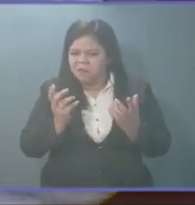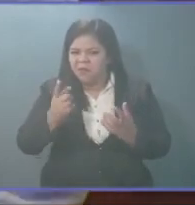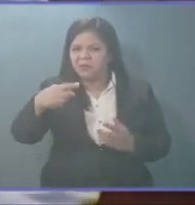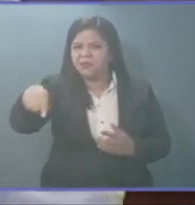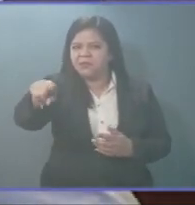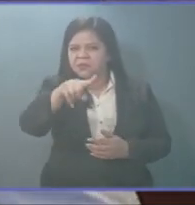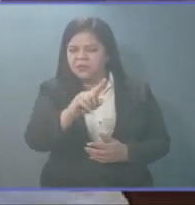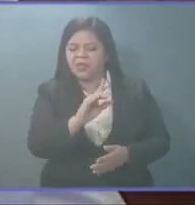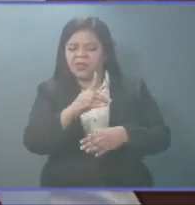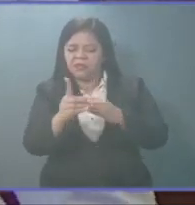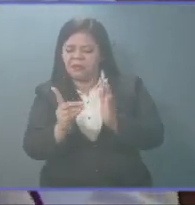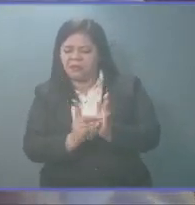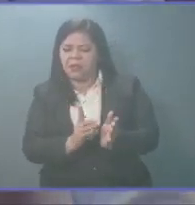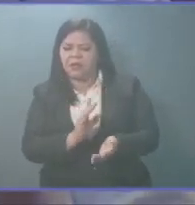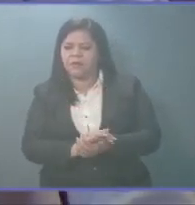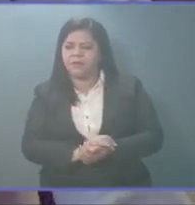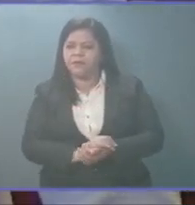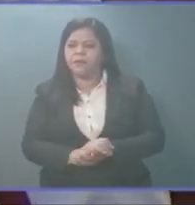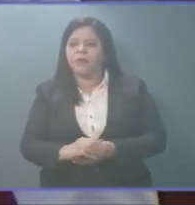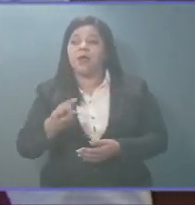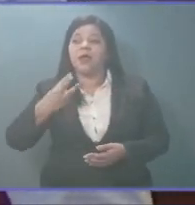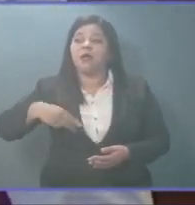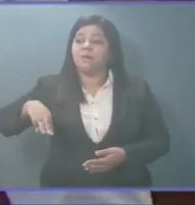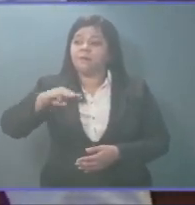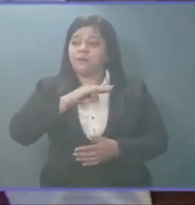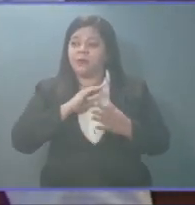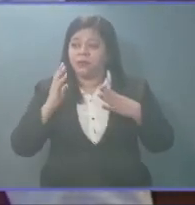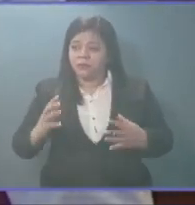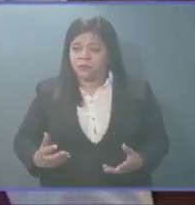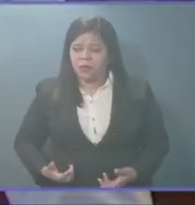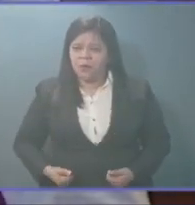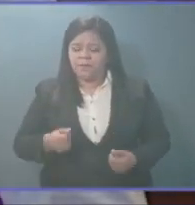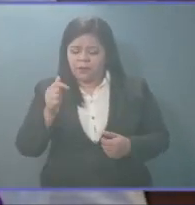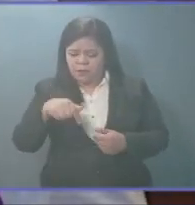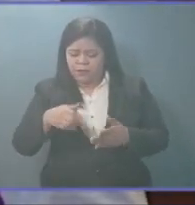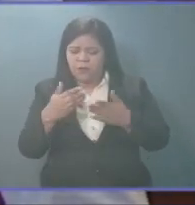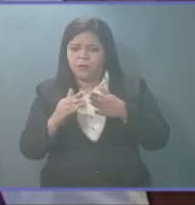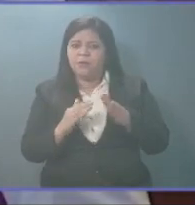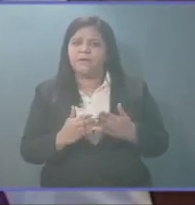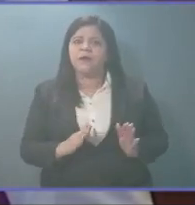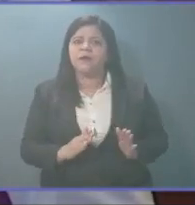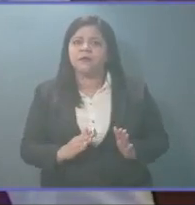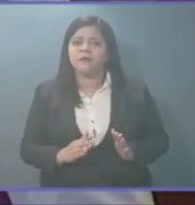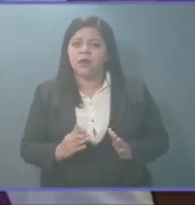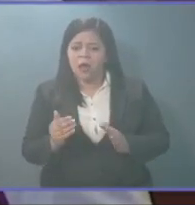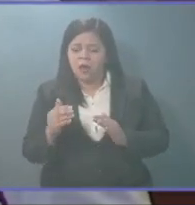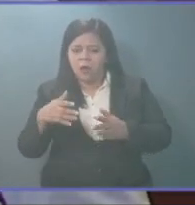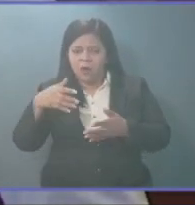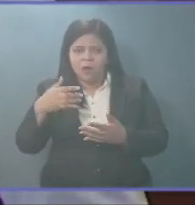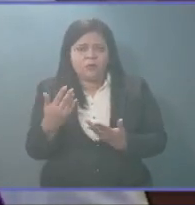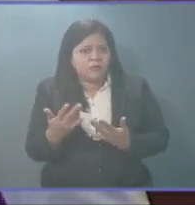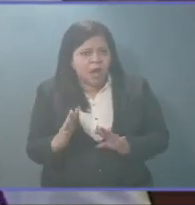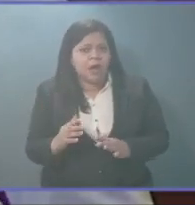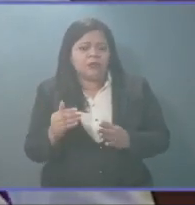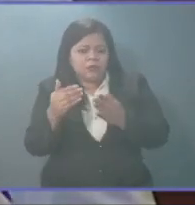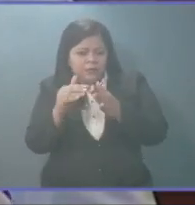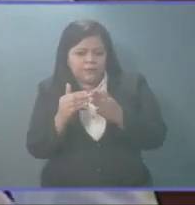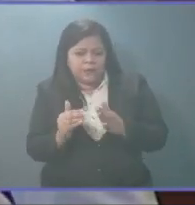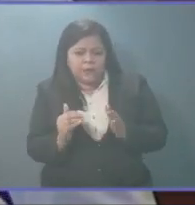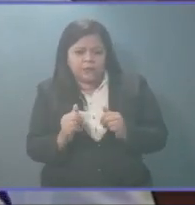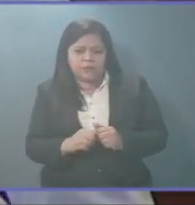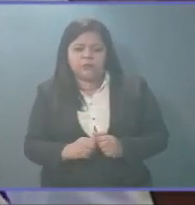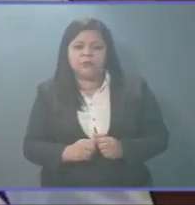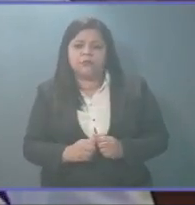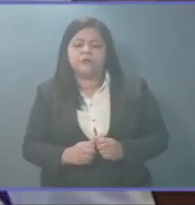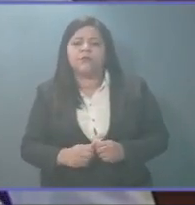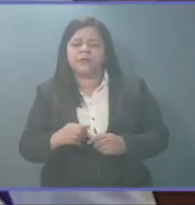presentes. El Ministerio de Gobernación tiene ahora un rostro diferente, un rostro cercano al pueblo.